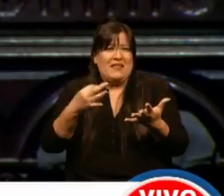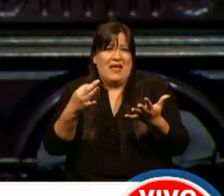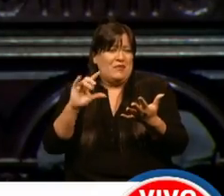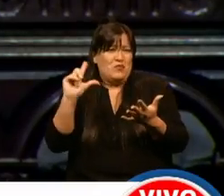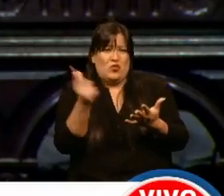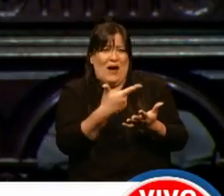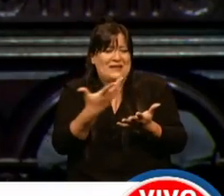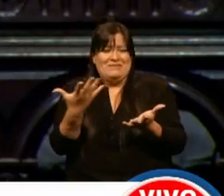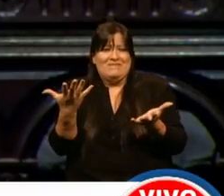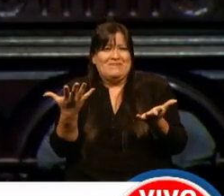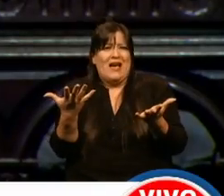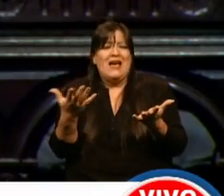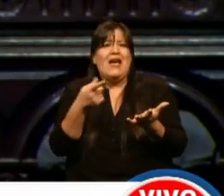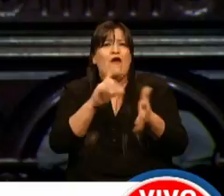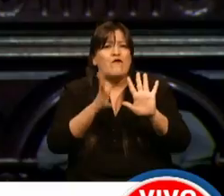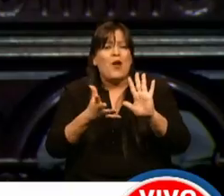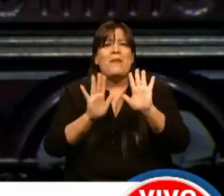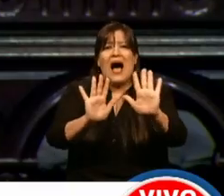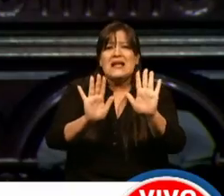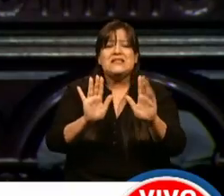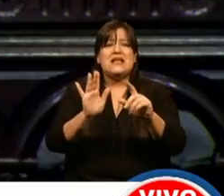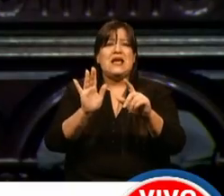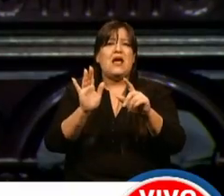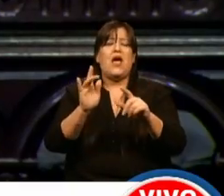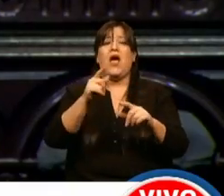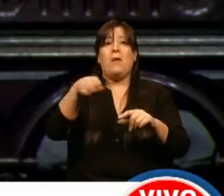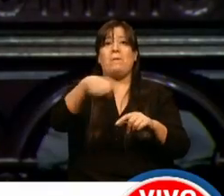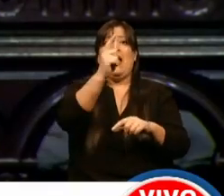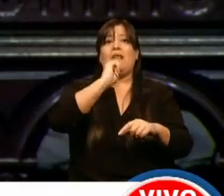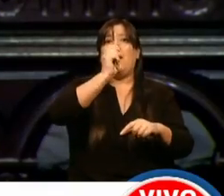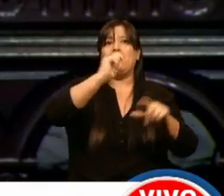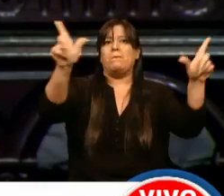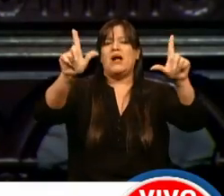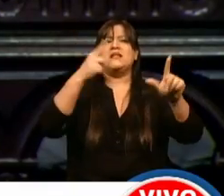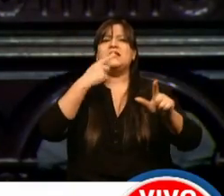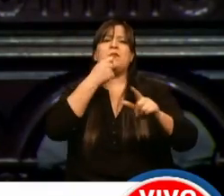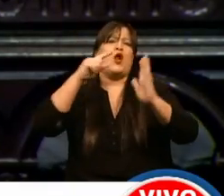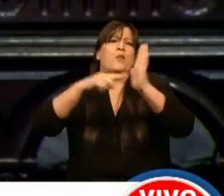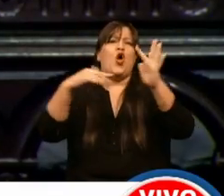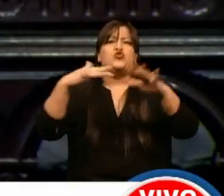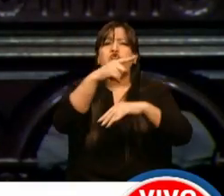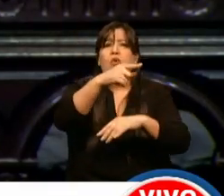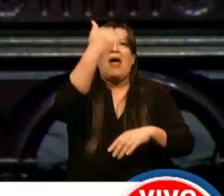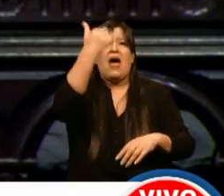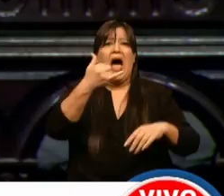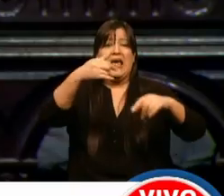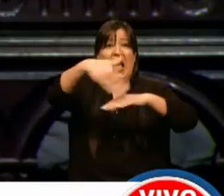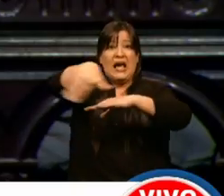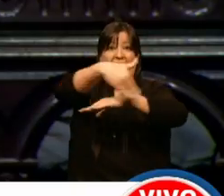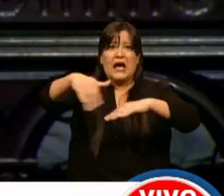replicados por los mandantes mediáticos como que había ciudades convenidas calefaccionadas